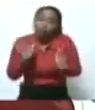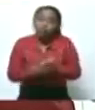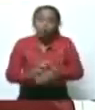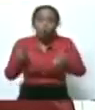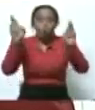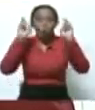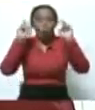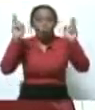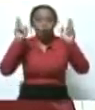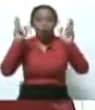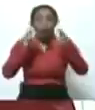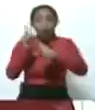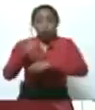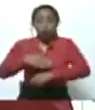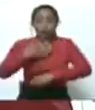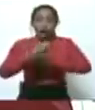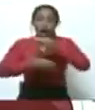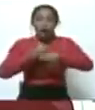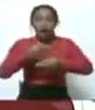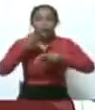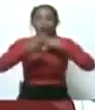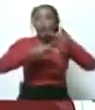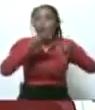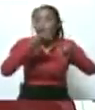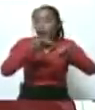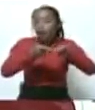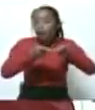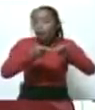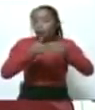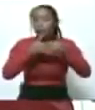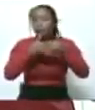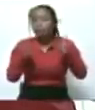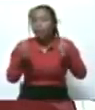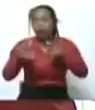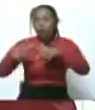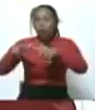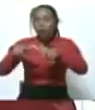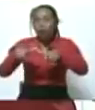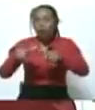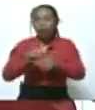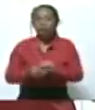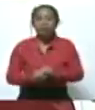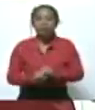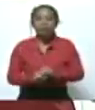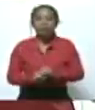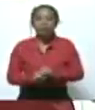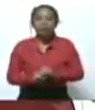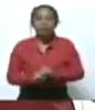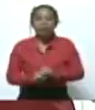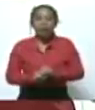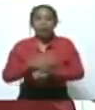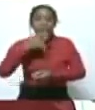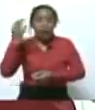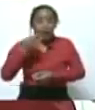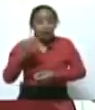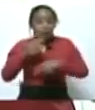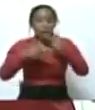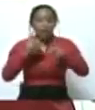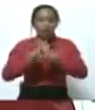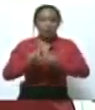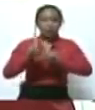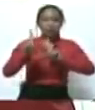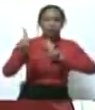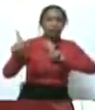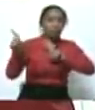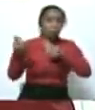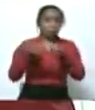Ojalá ellos puedan hacer política, se les abra un espacio en la verdadera política y se alejen de